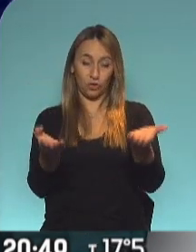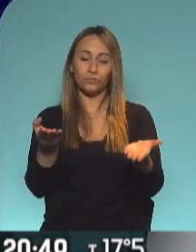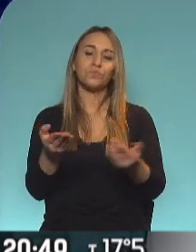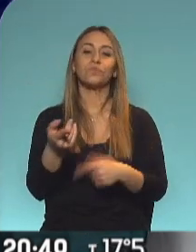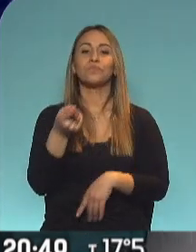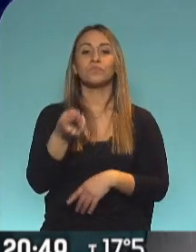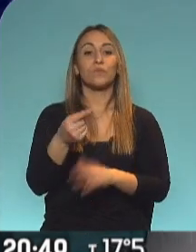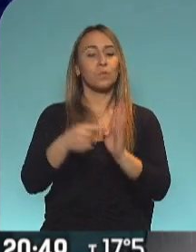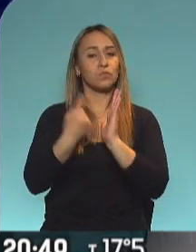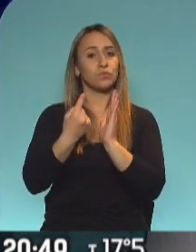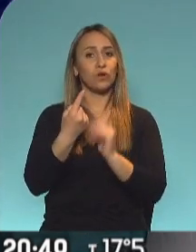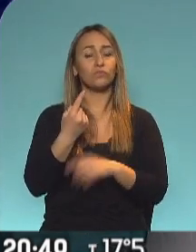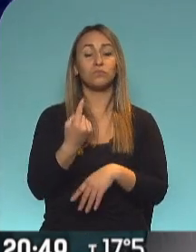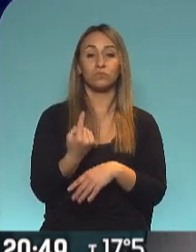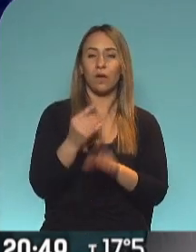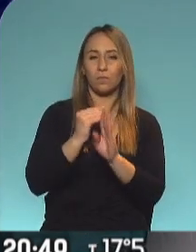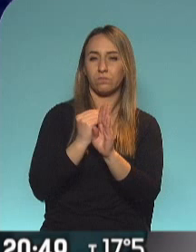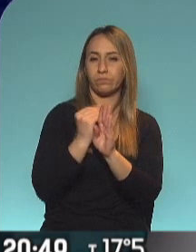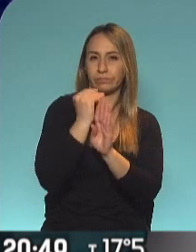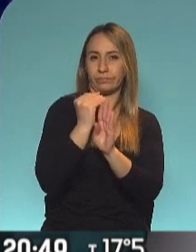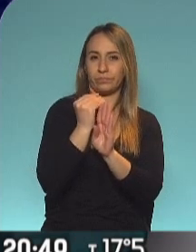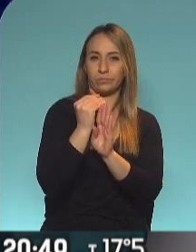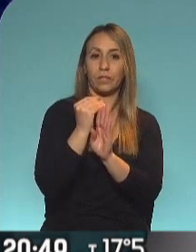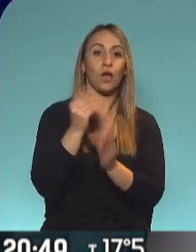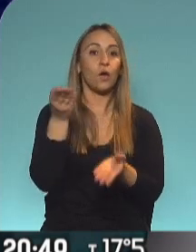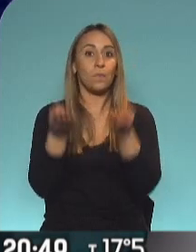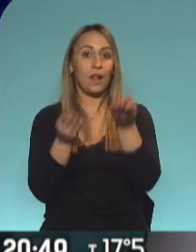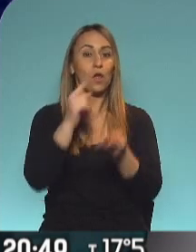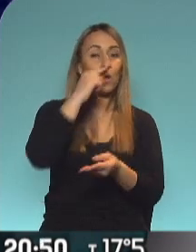INDEC. Sí hubo un aumento mensual entre junio y